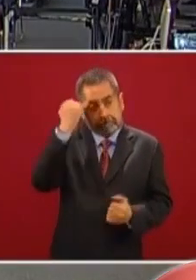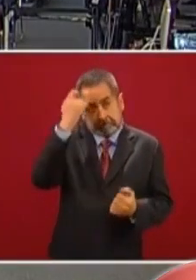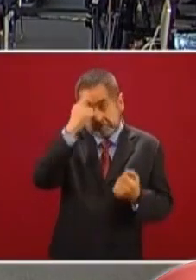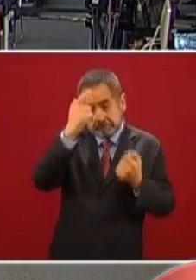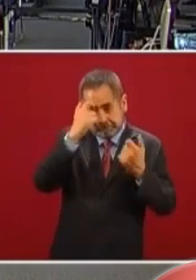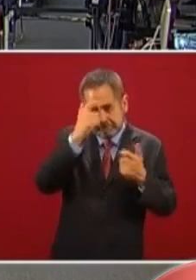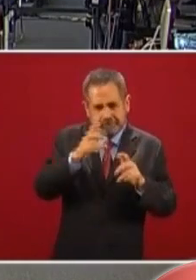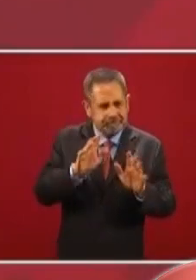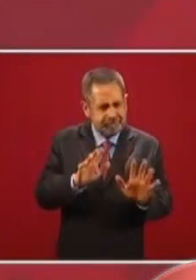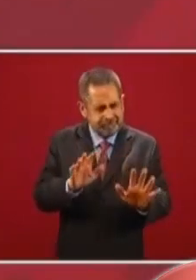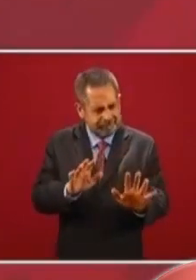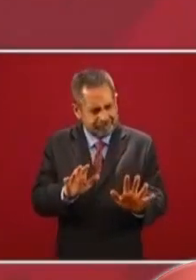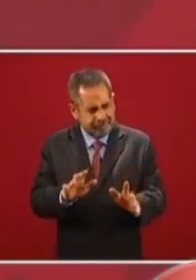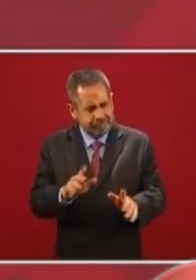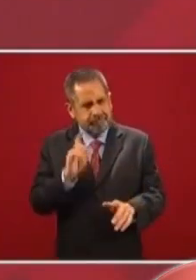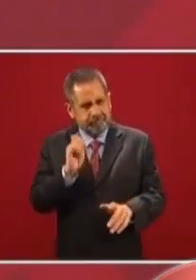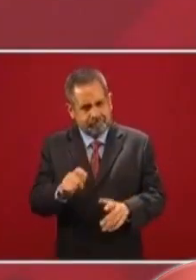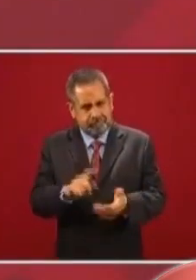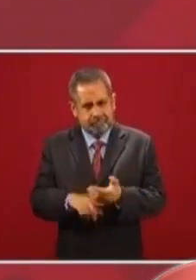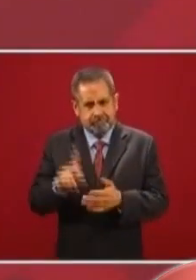son planes